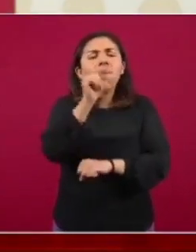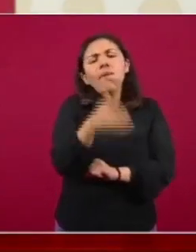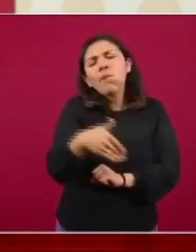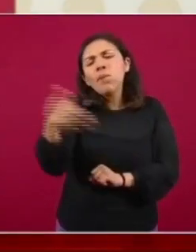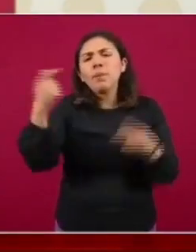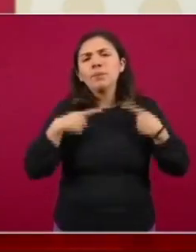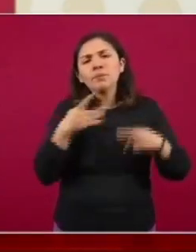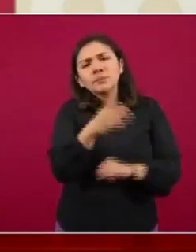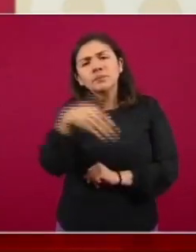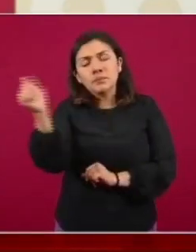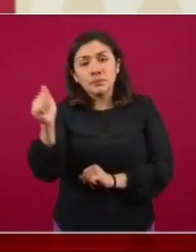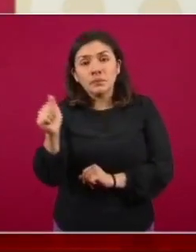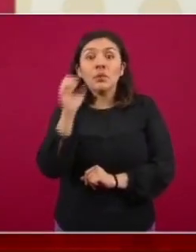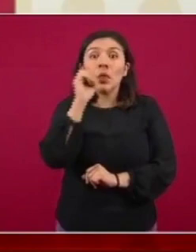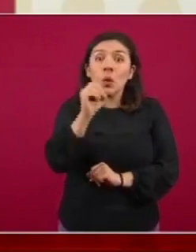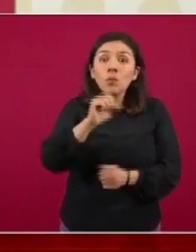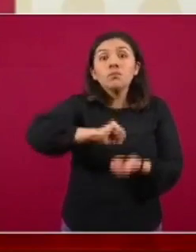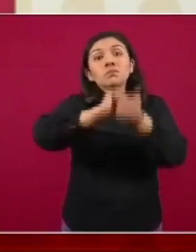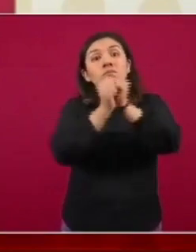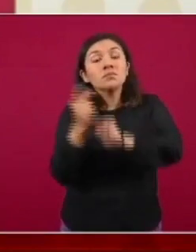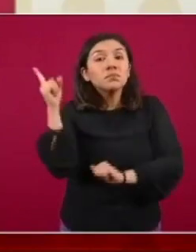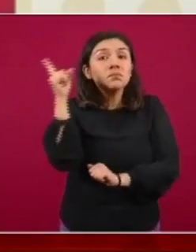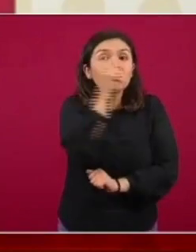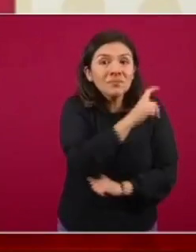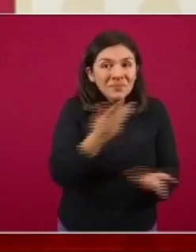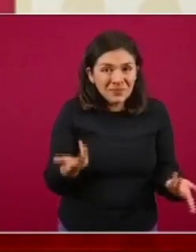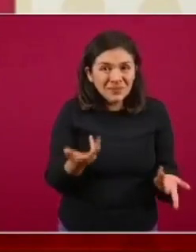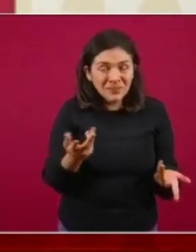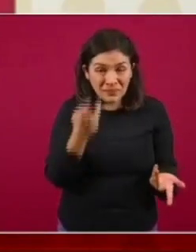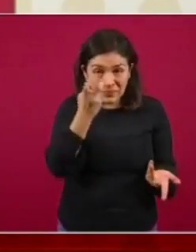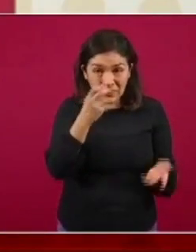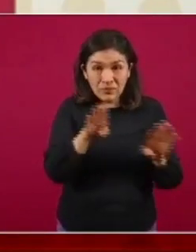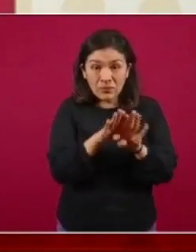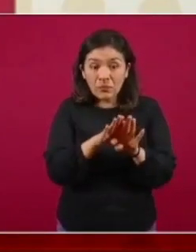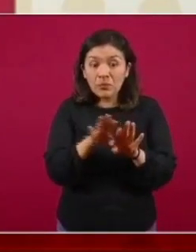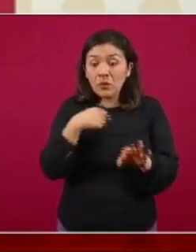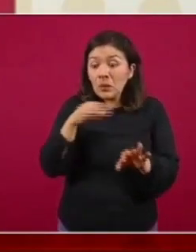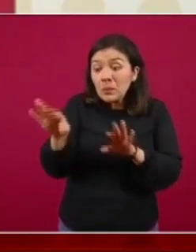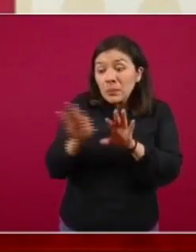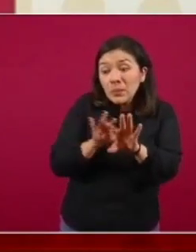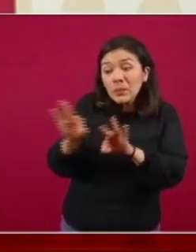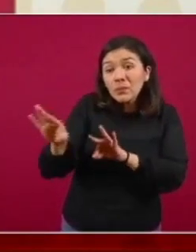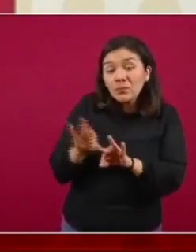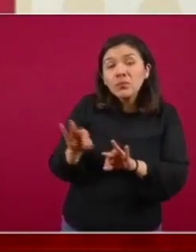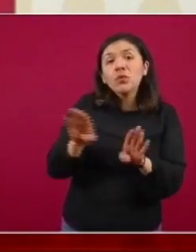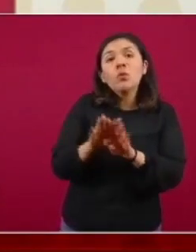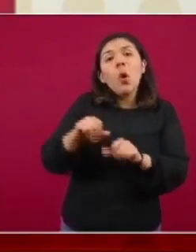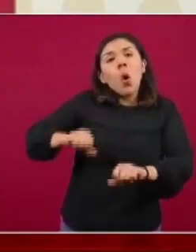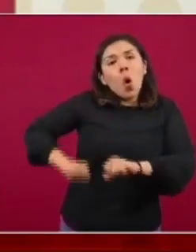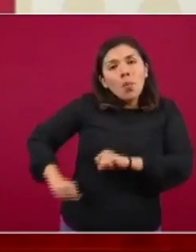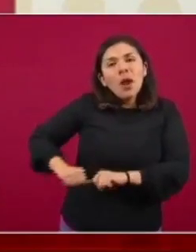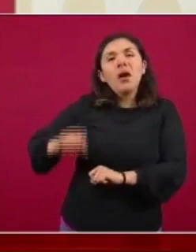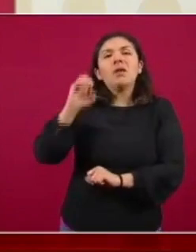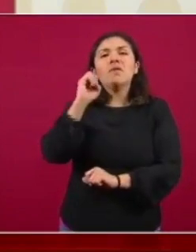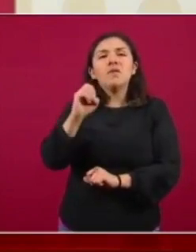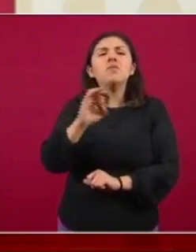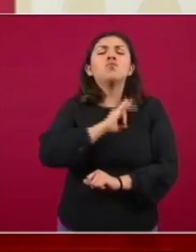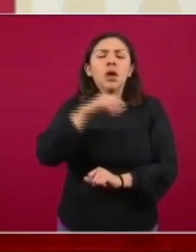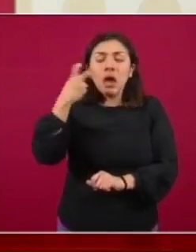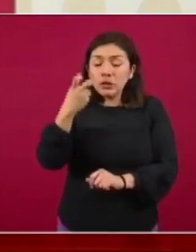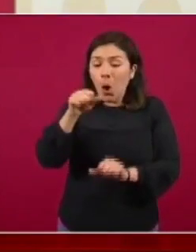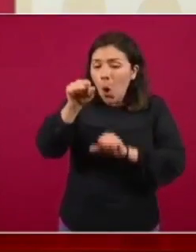el paciente. Pero también se complican. Y una intervención electiva, una cirugía que puede